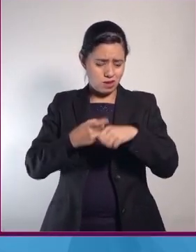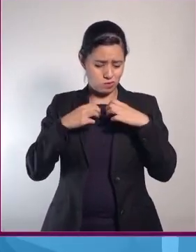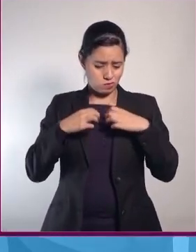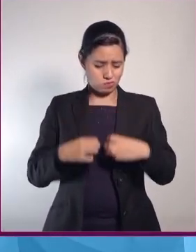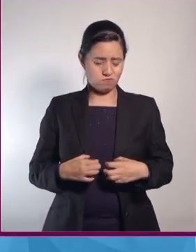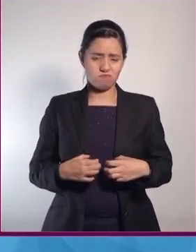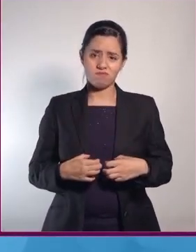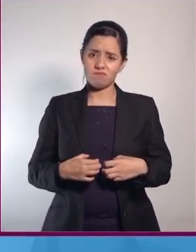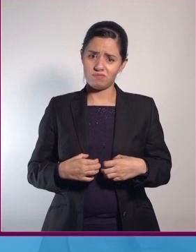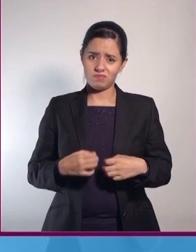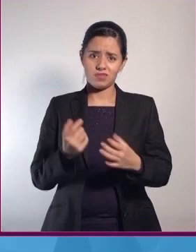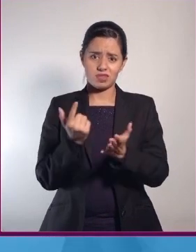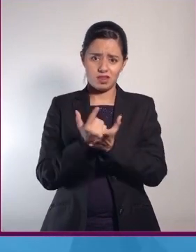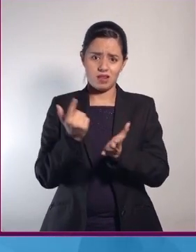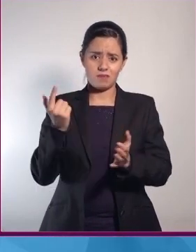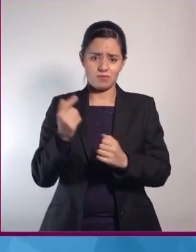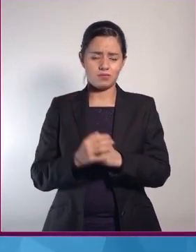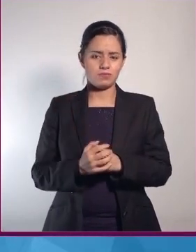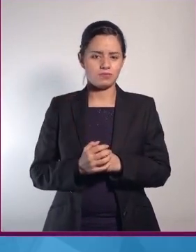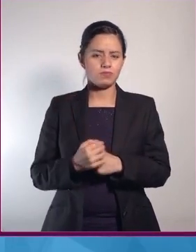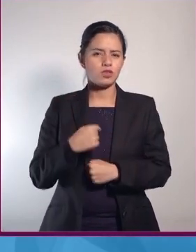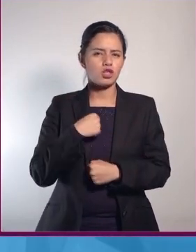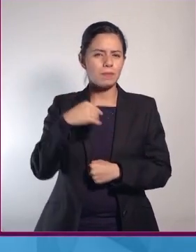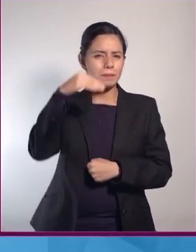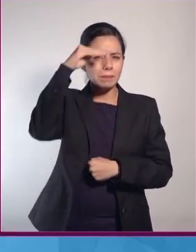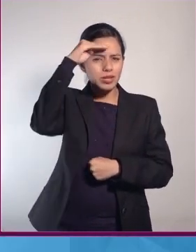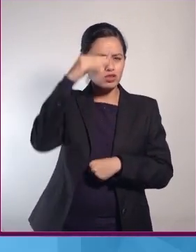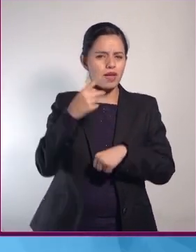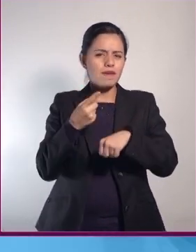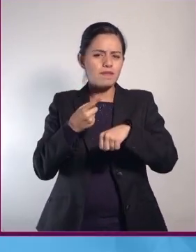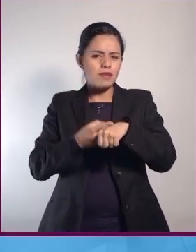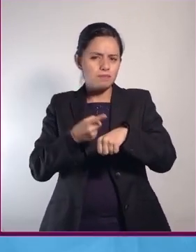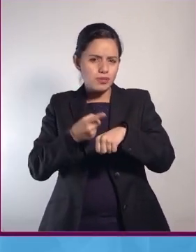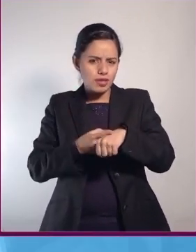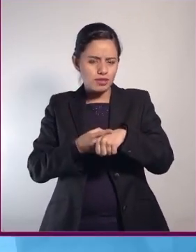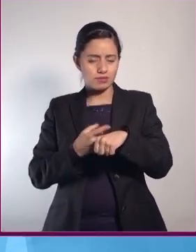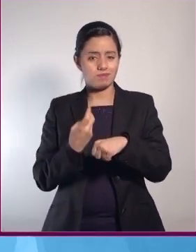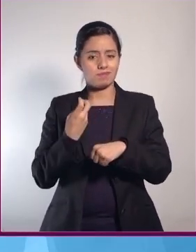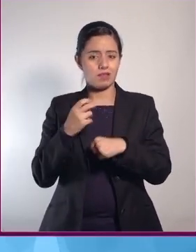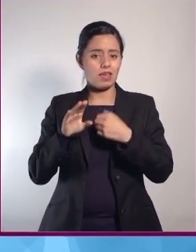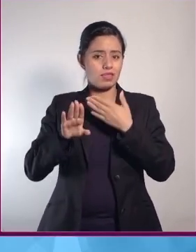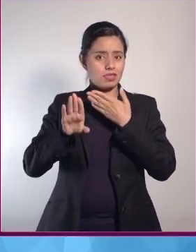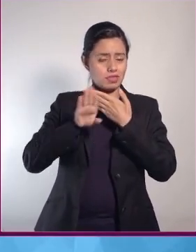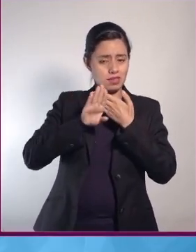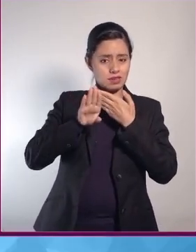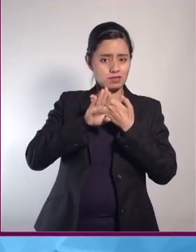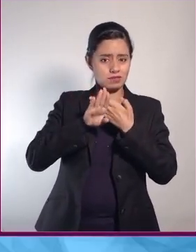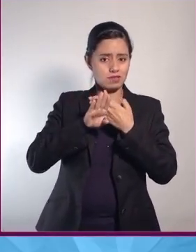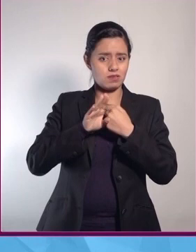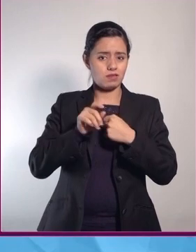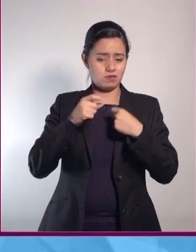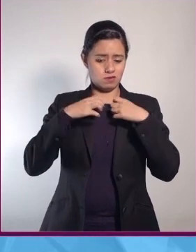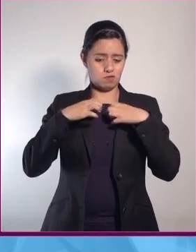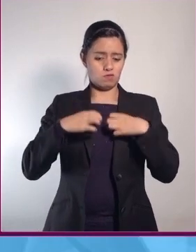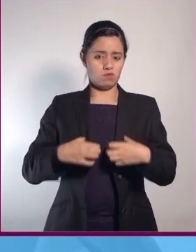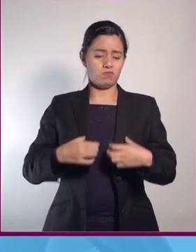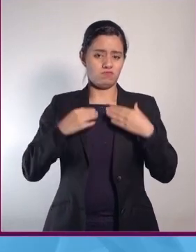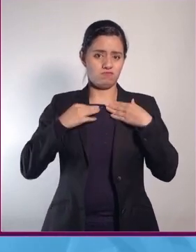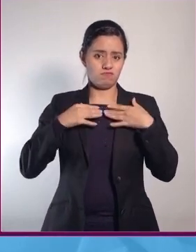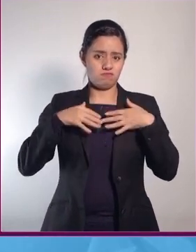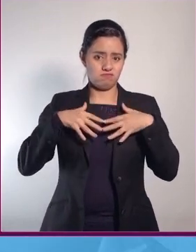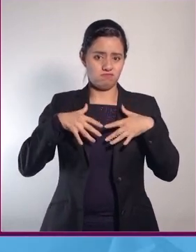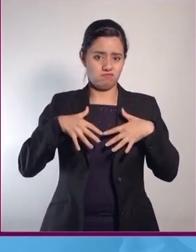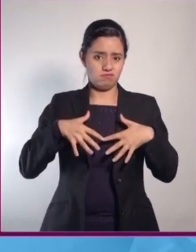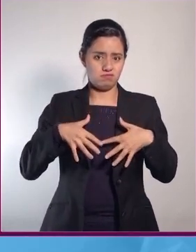humano. Principalmente pienso en que es una enfermedad la cual te ataca la mayor parte de tu cuerpo y